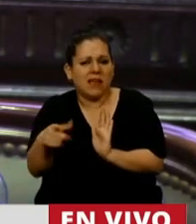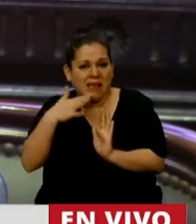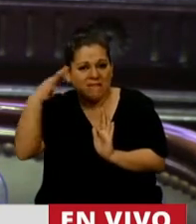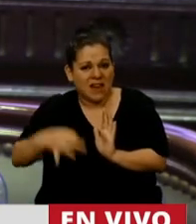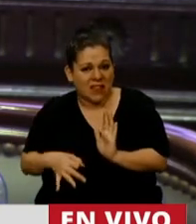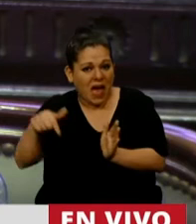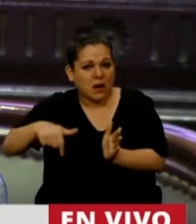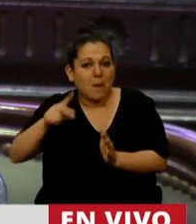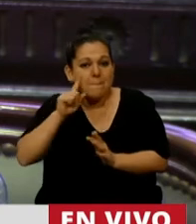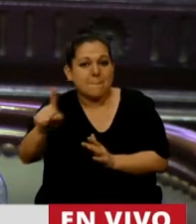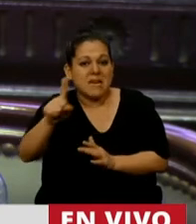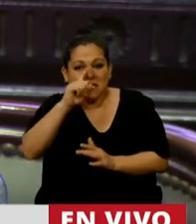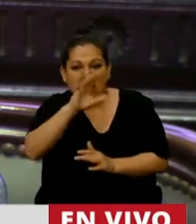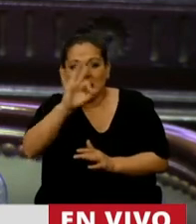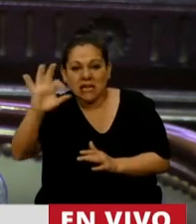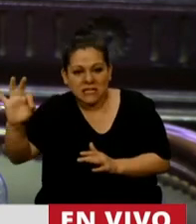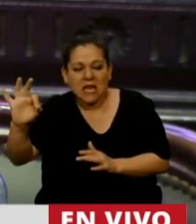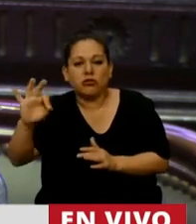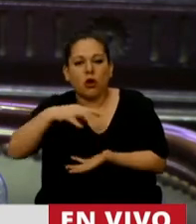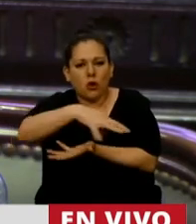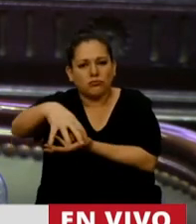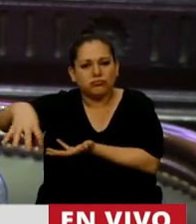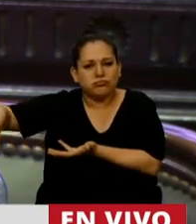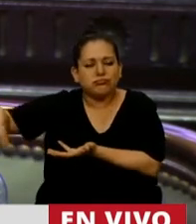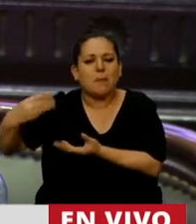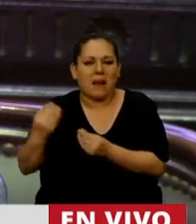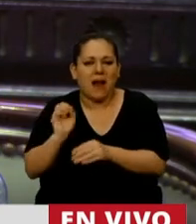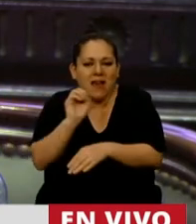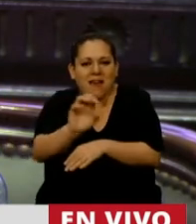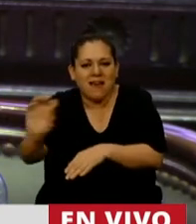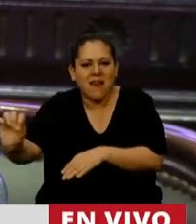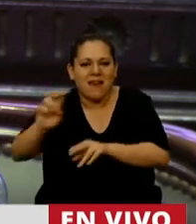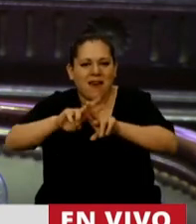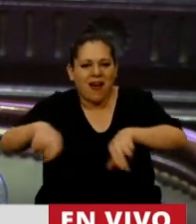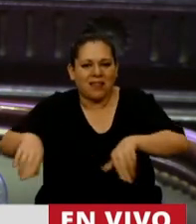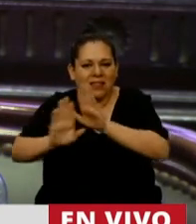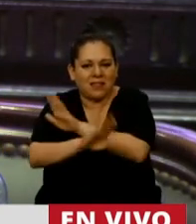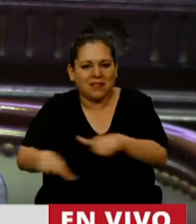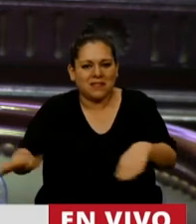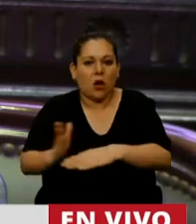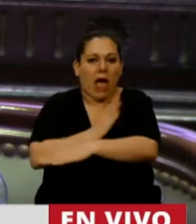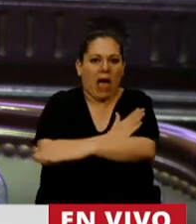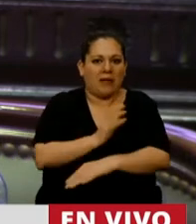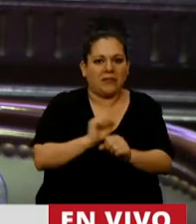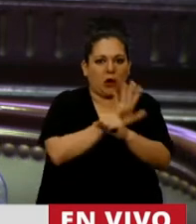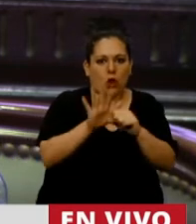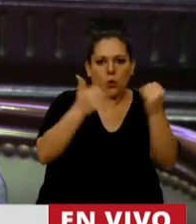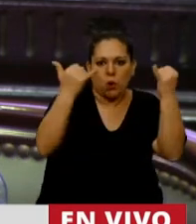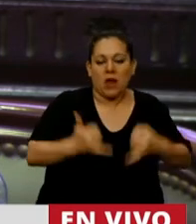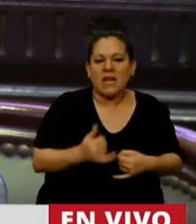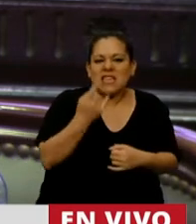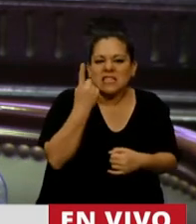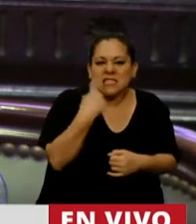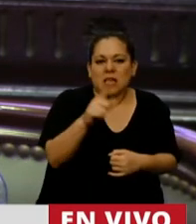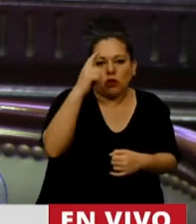financia 1.700 espacios de primera infancia en los que asistían antes de la pandemia